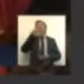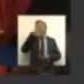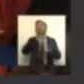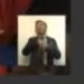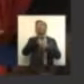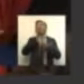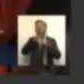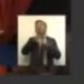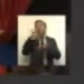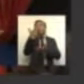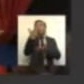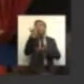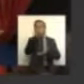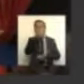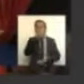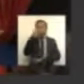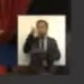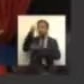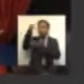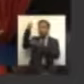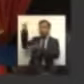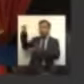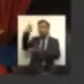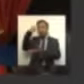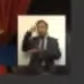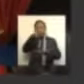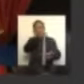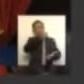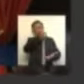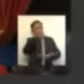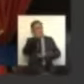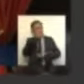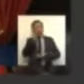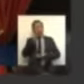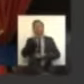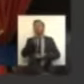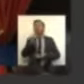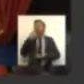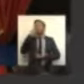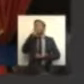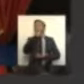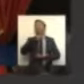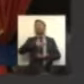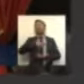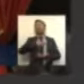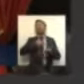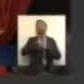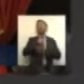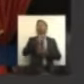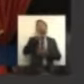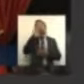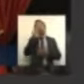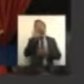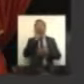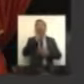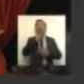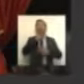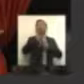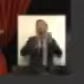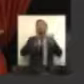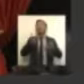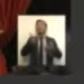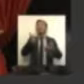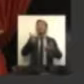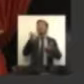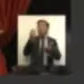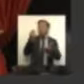esos fideicomisos son los que estaban fuera de la ley y se ponía remedio y no se desaparecía el total, te digo, de